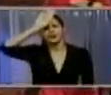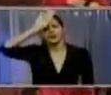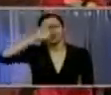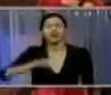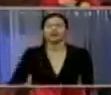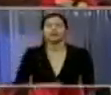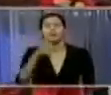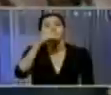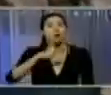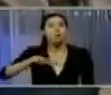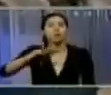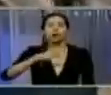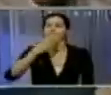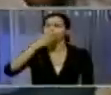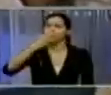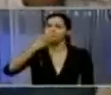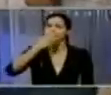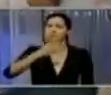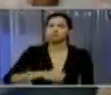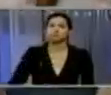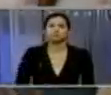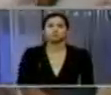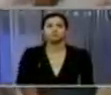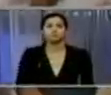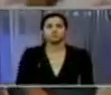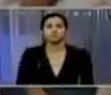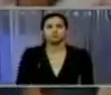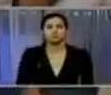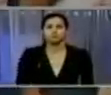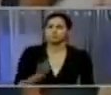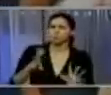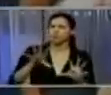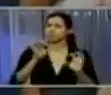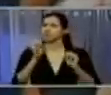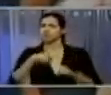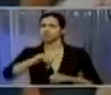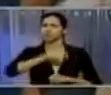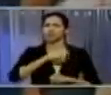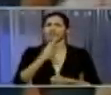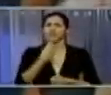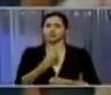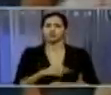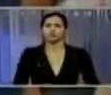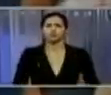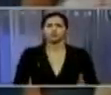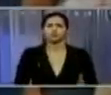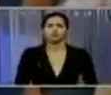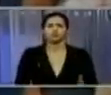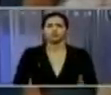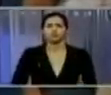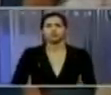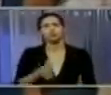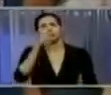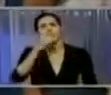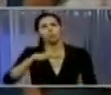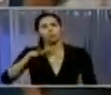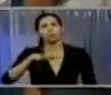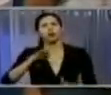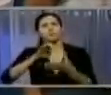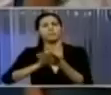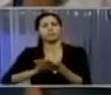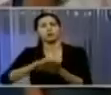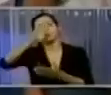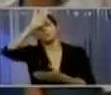El pueblo le empezó a gritar así. El Papa Juan Pablo, que medio entendaba español, le dijo también, pueblo, amigo, el Papa